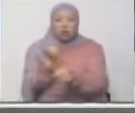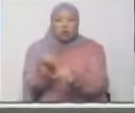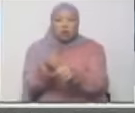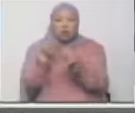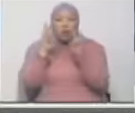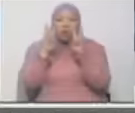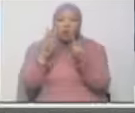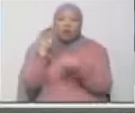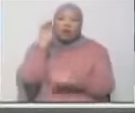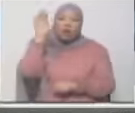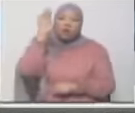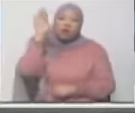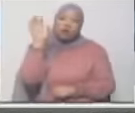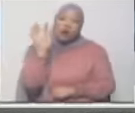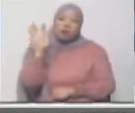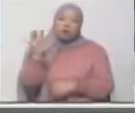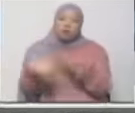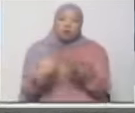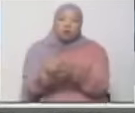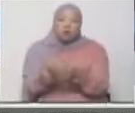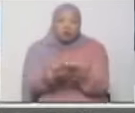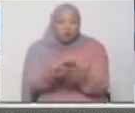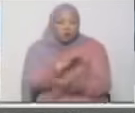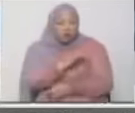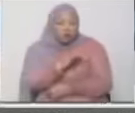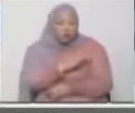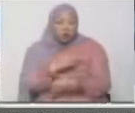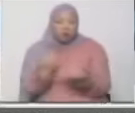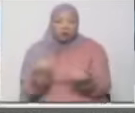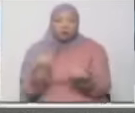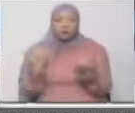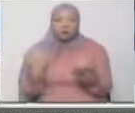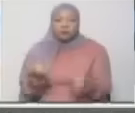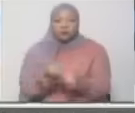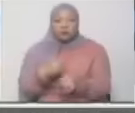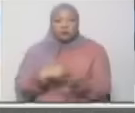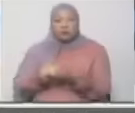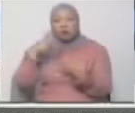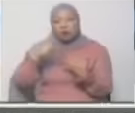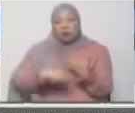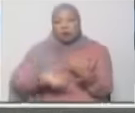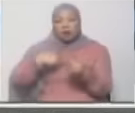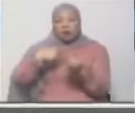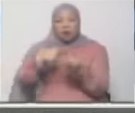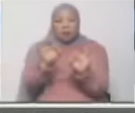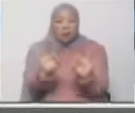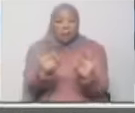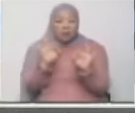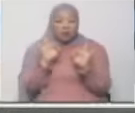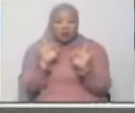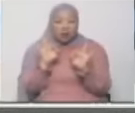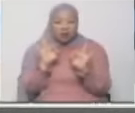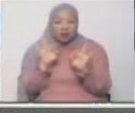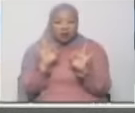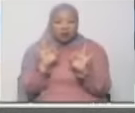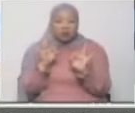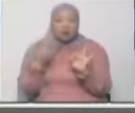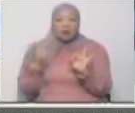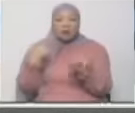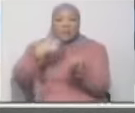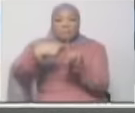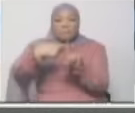futuro, de construirlo con sus manos. Hoy estamos precisamente en un programa especial, el programa Con